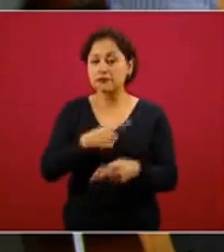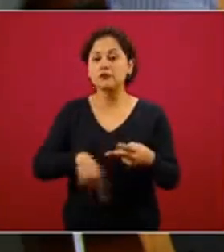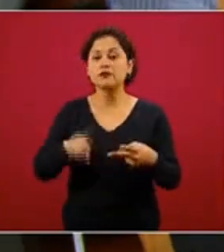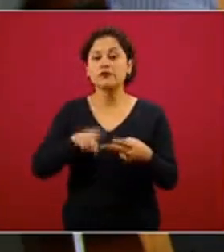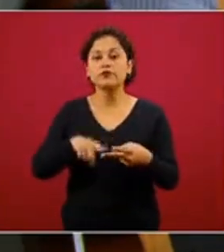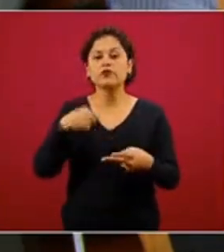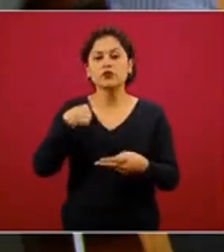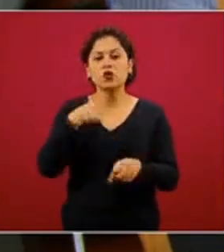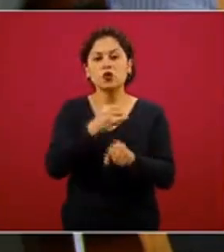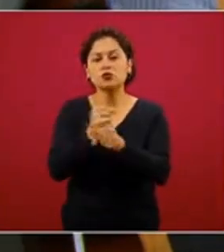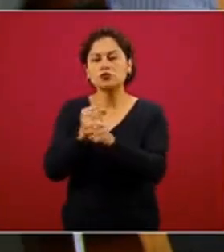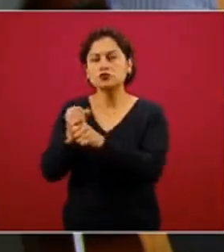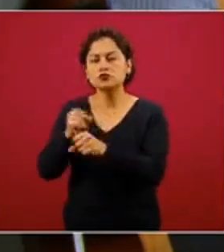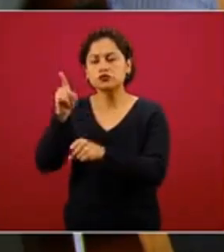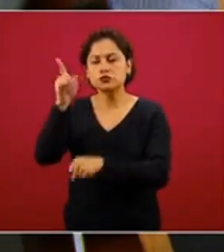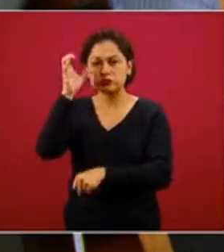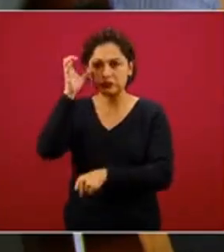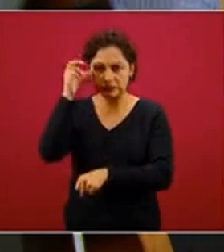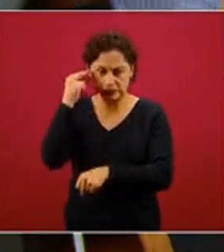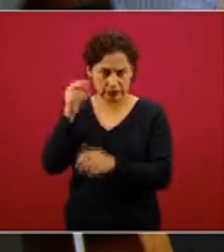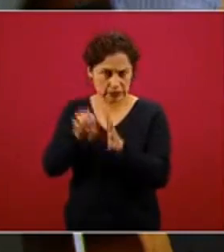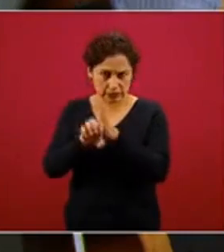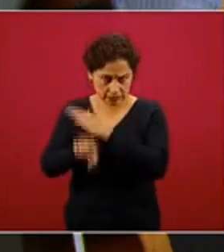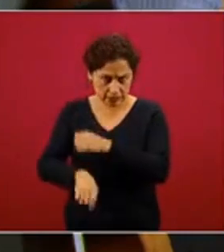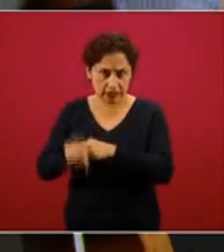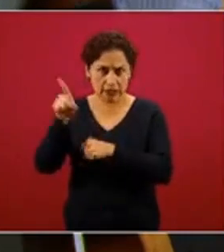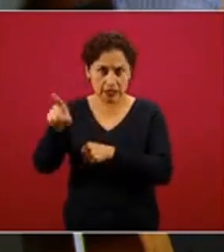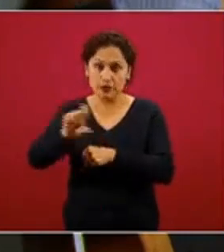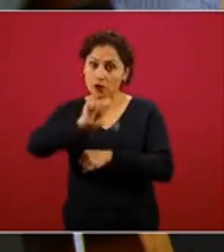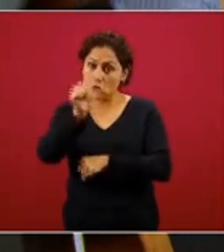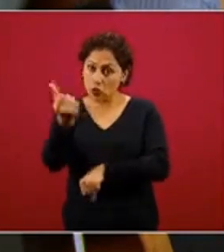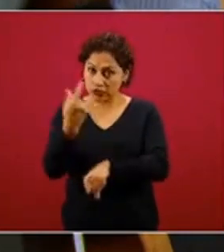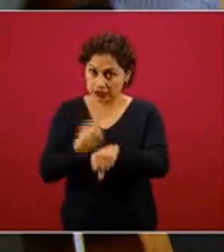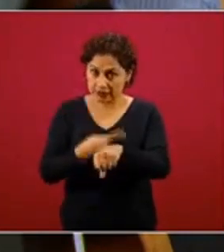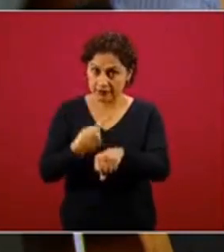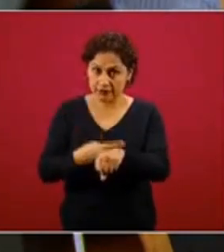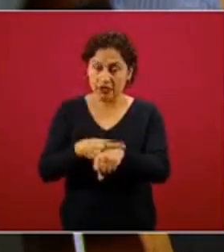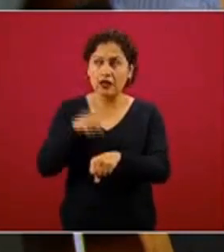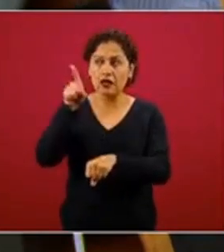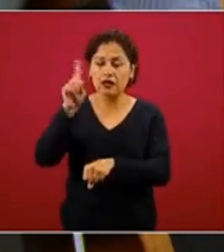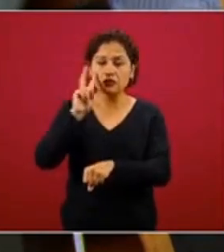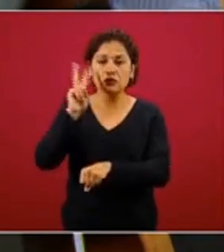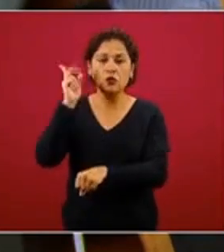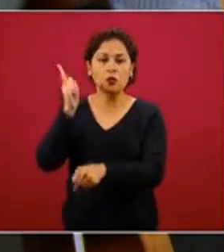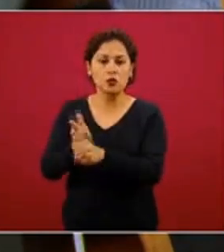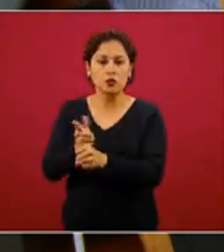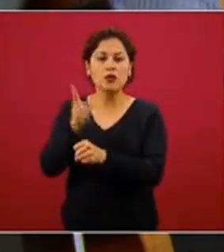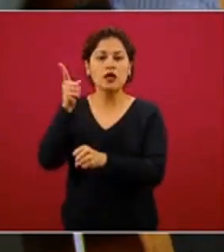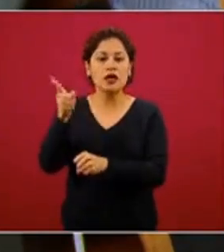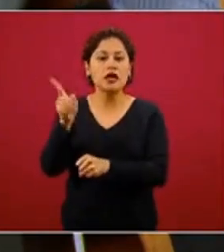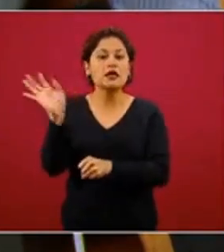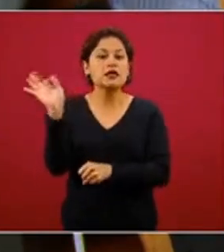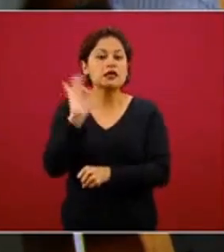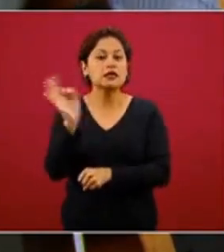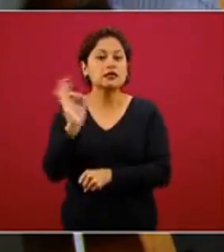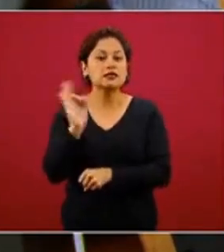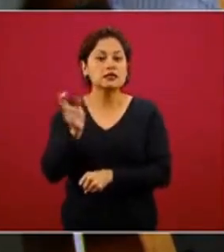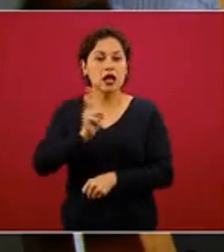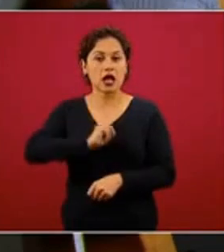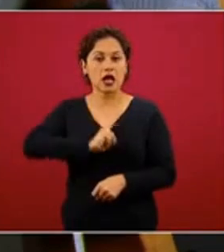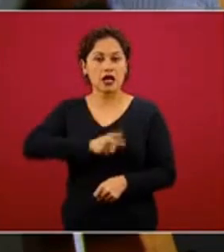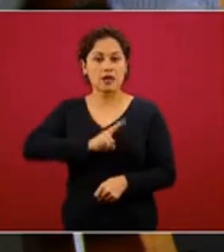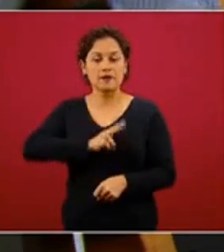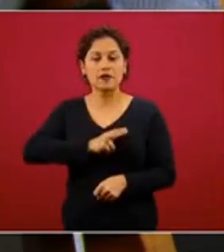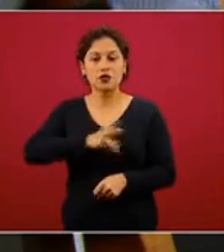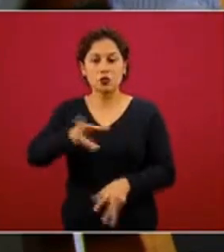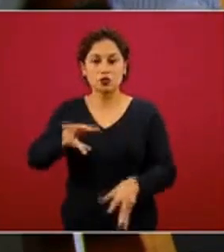que relaciona estas enfermedades también, referentes a que el virus, ya lo han mencionado, puede entrar quizá por los ojos y